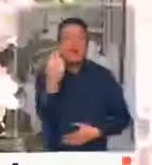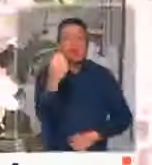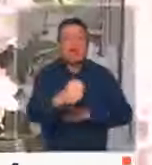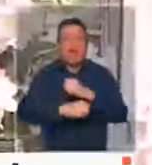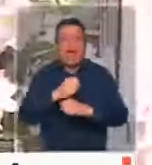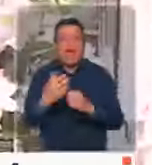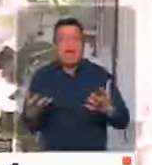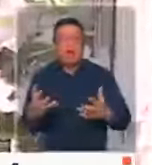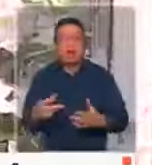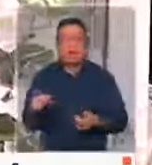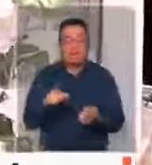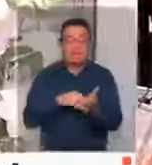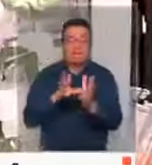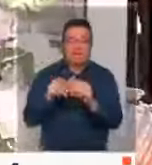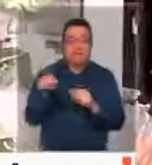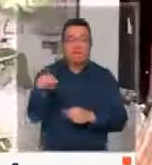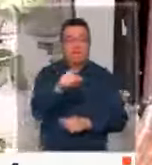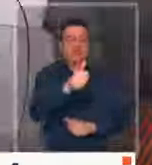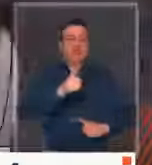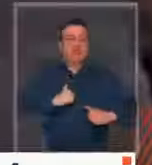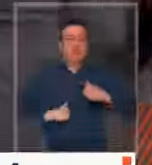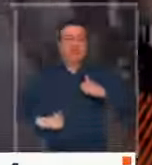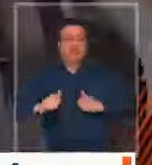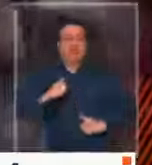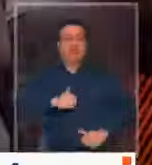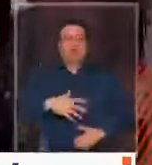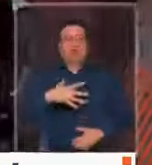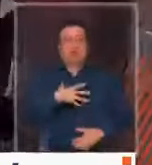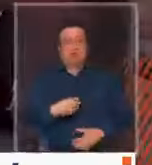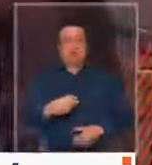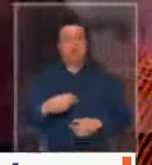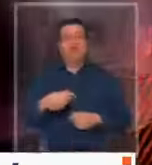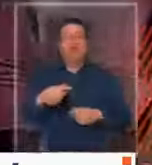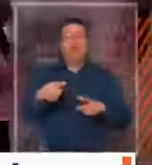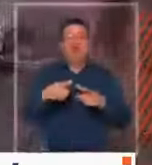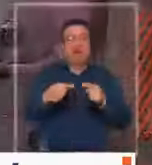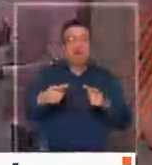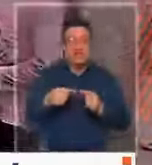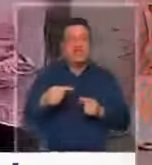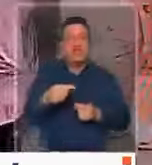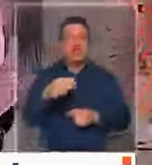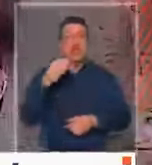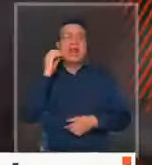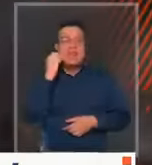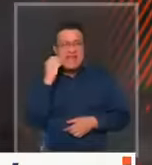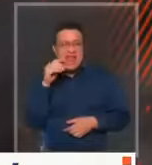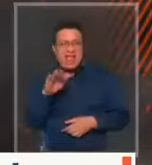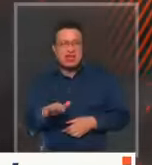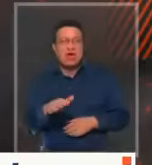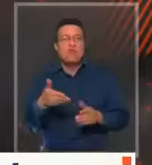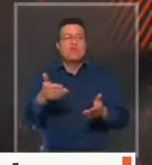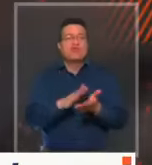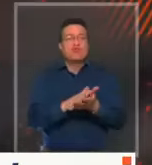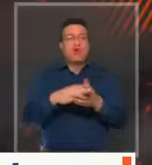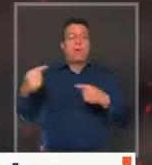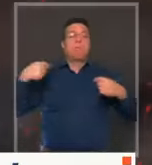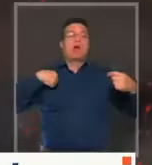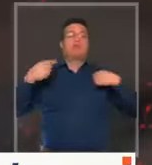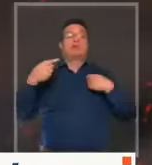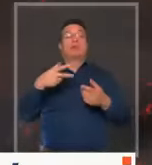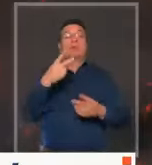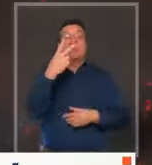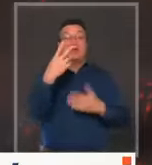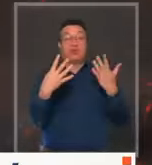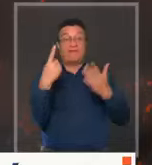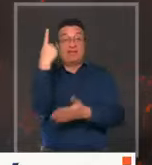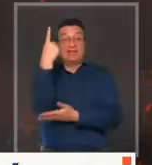Estas familias viven un calvario, perdieron a su hijo, sobrino y nieto, todos víctimas inocentes de balaceras. El 29 de diciembre